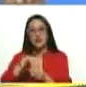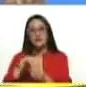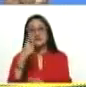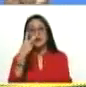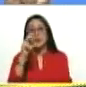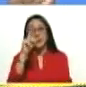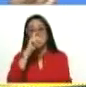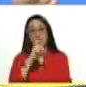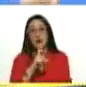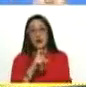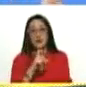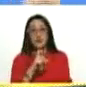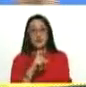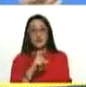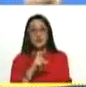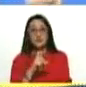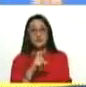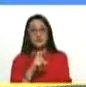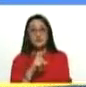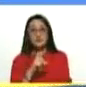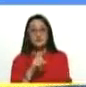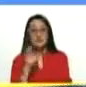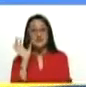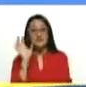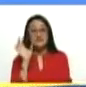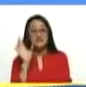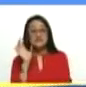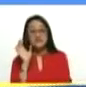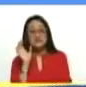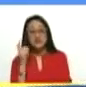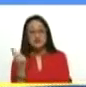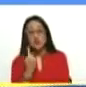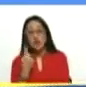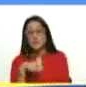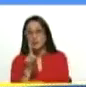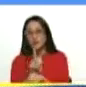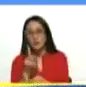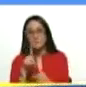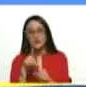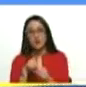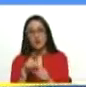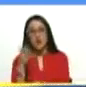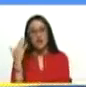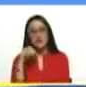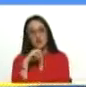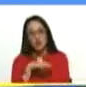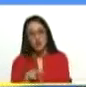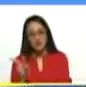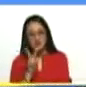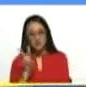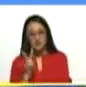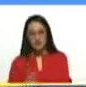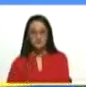120 años de dependencia absoluta y única al petróleo.